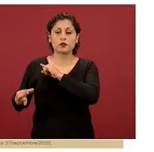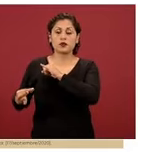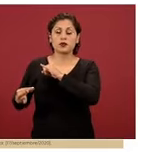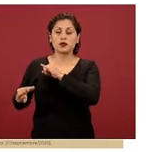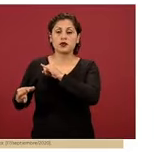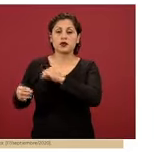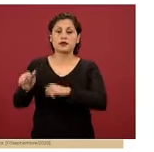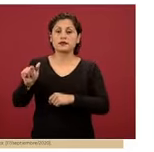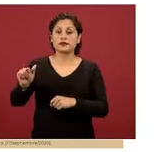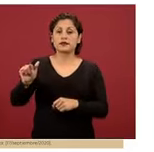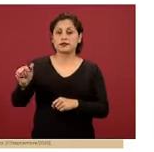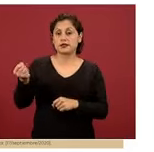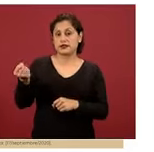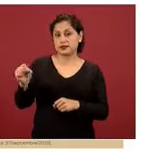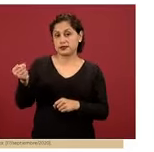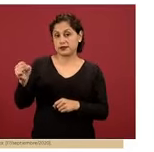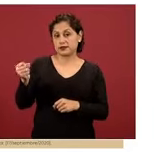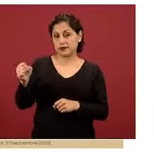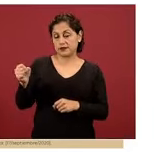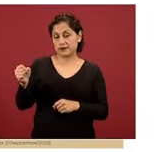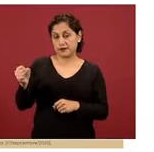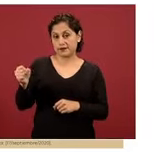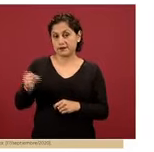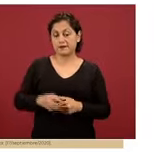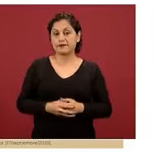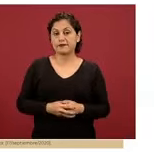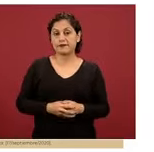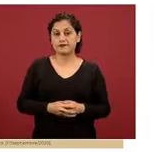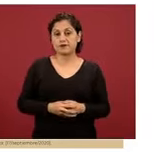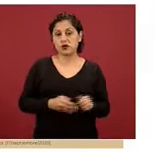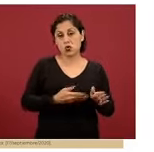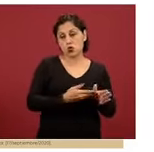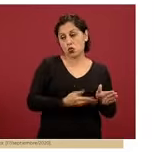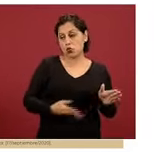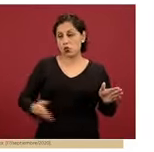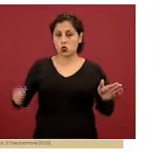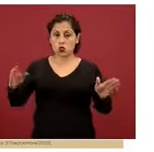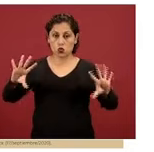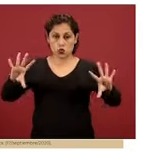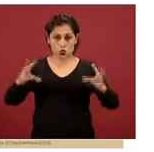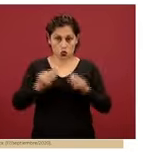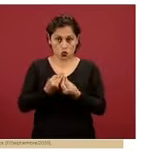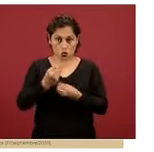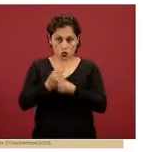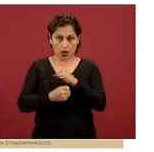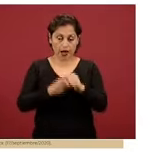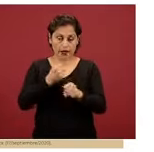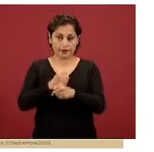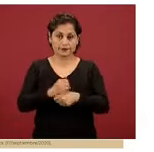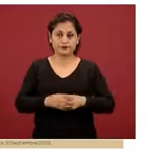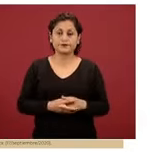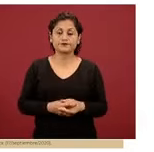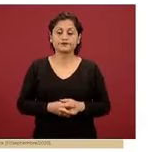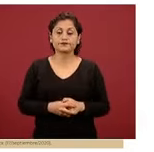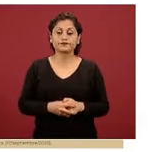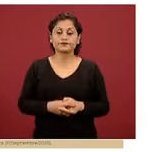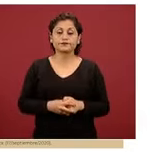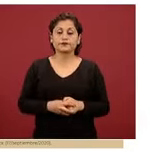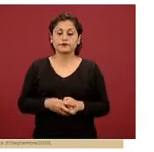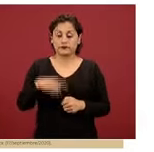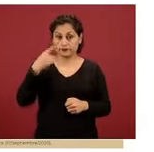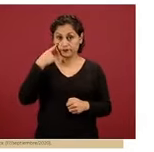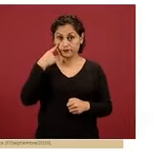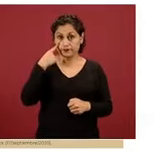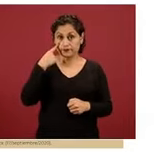17 de septiembre, es decir, todo el intervalo del año. Misma idea, es una curva epidémica, aquí vemos el número